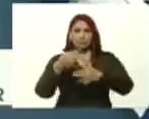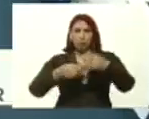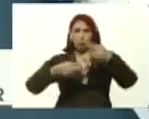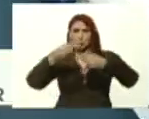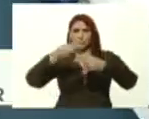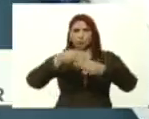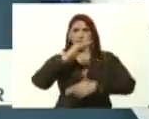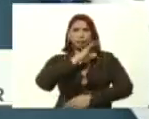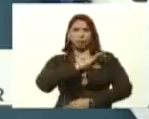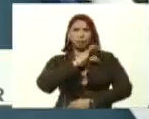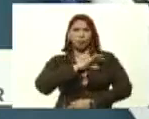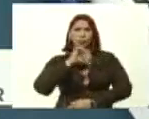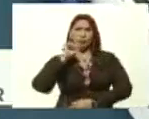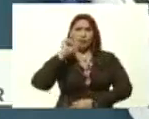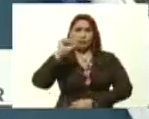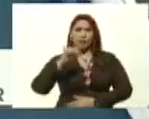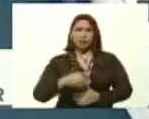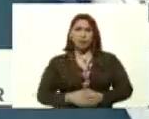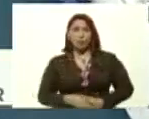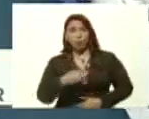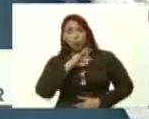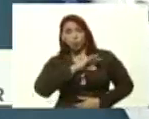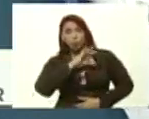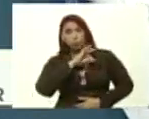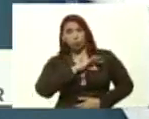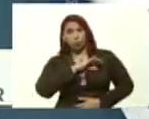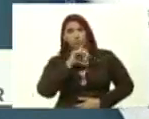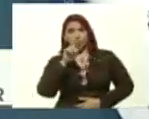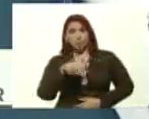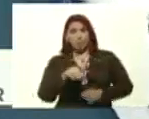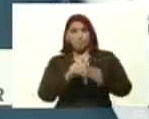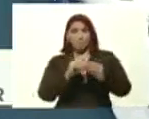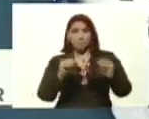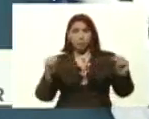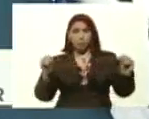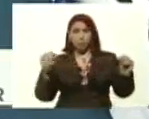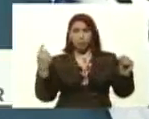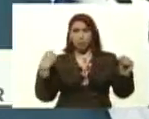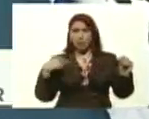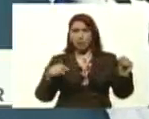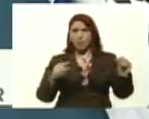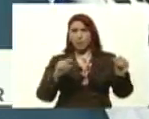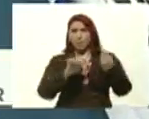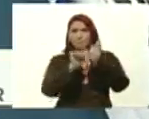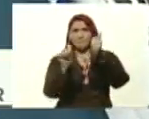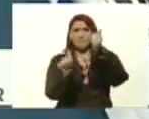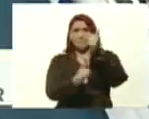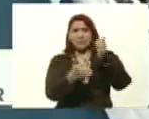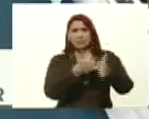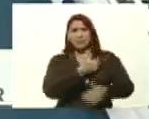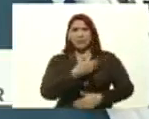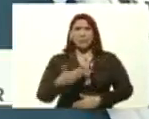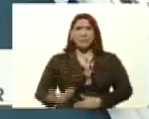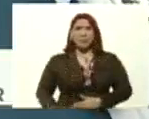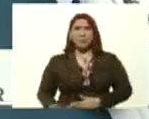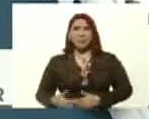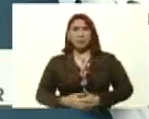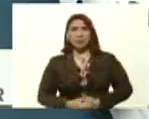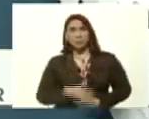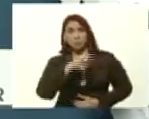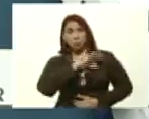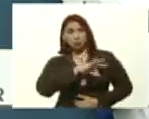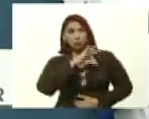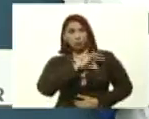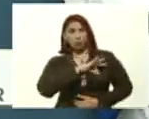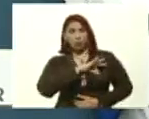del socialismo en lo social y en lo territorial. Aquí tenemos al vicepresidente del socialismo